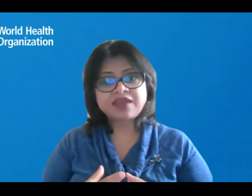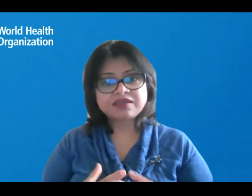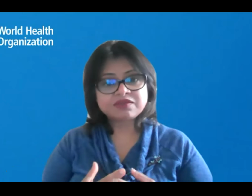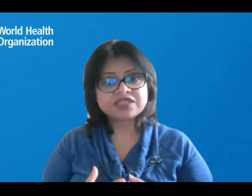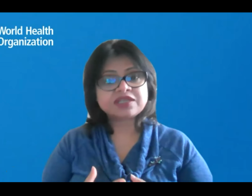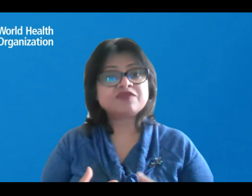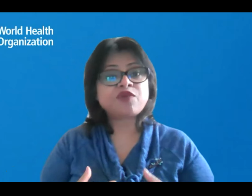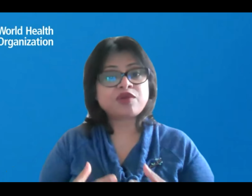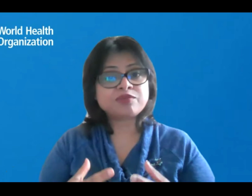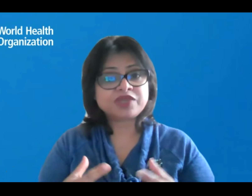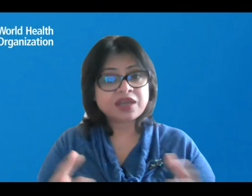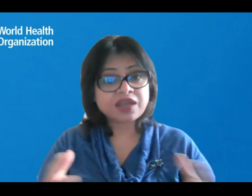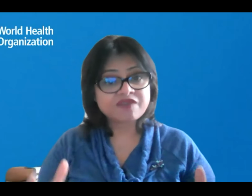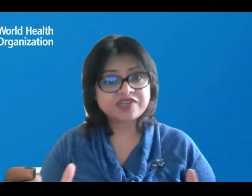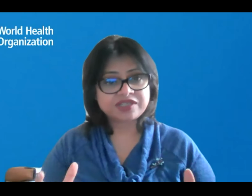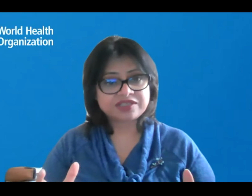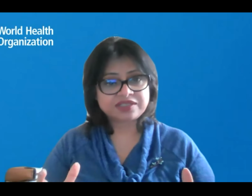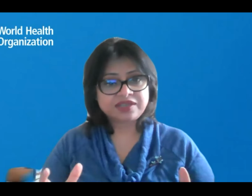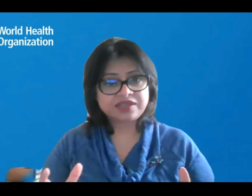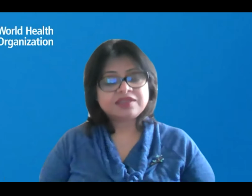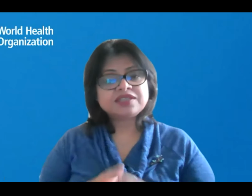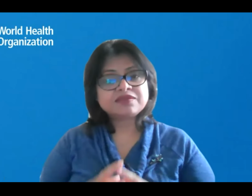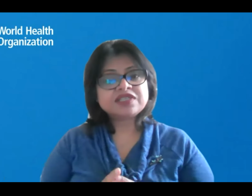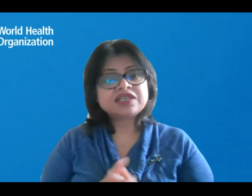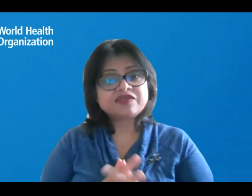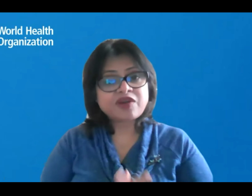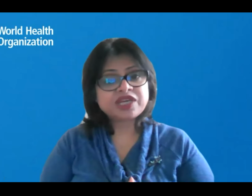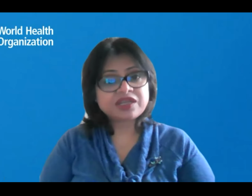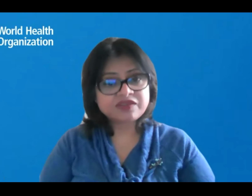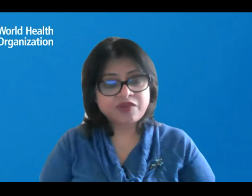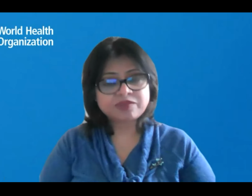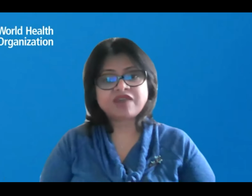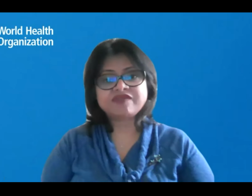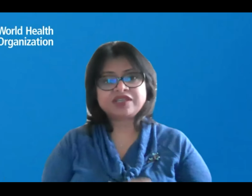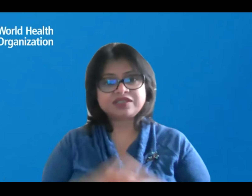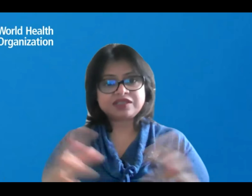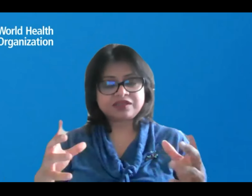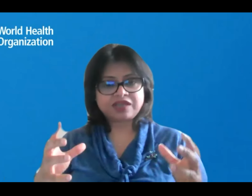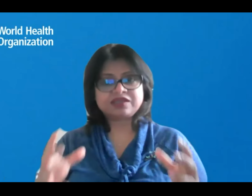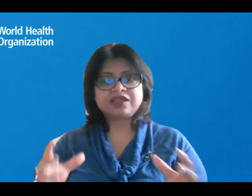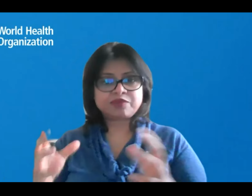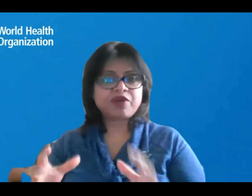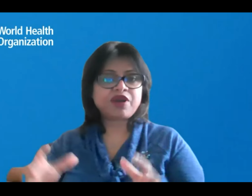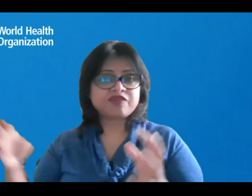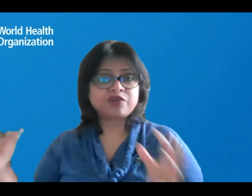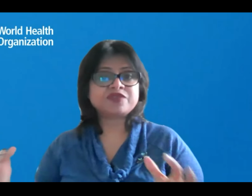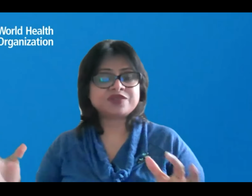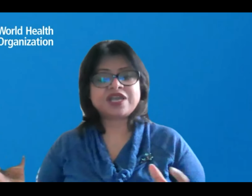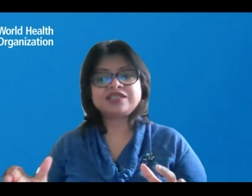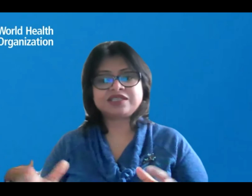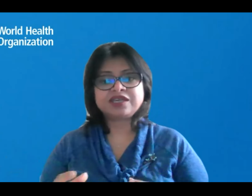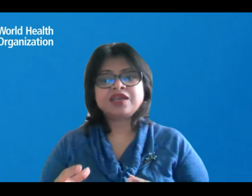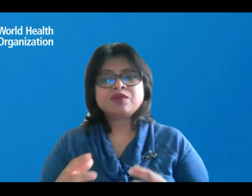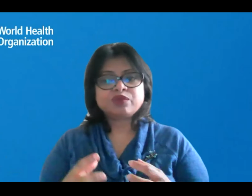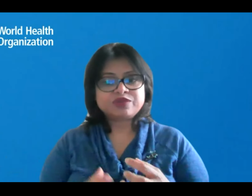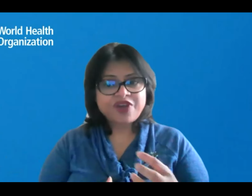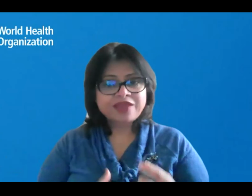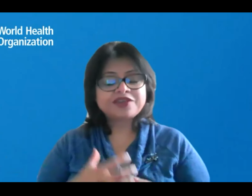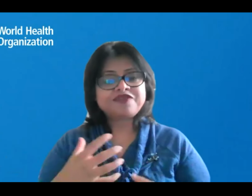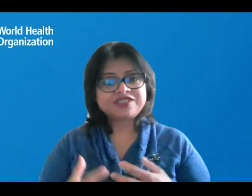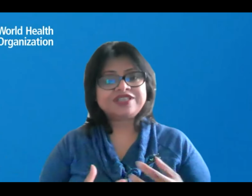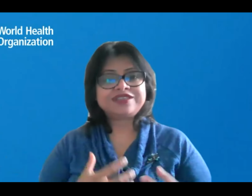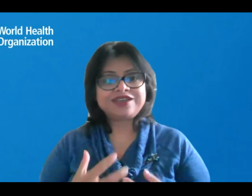recuperación. Segundo, es crear una gobernanza informada por el riesgo. Como parte